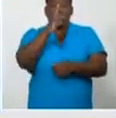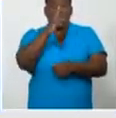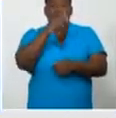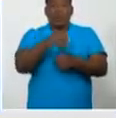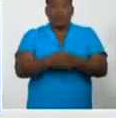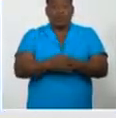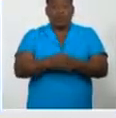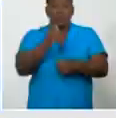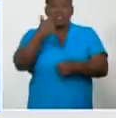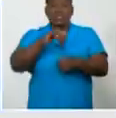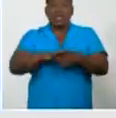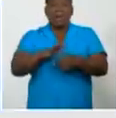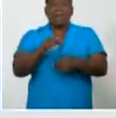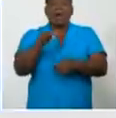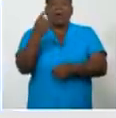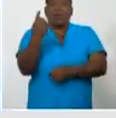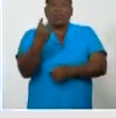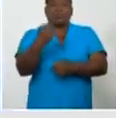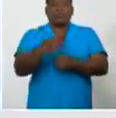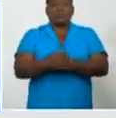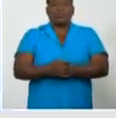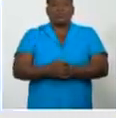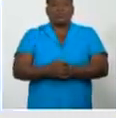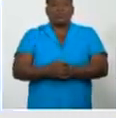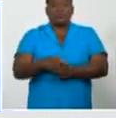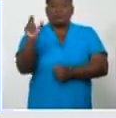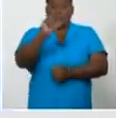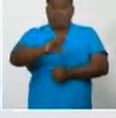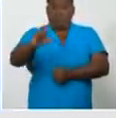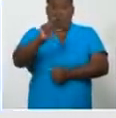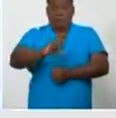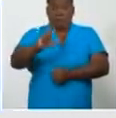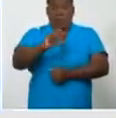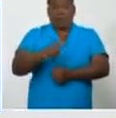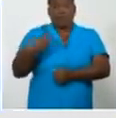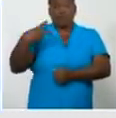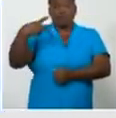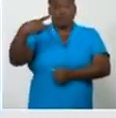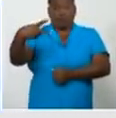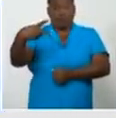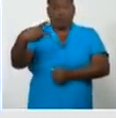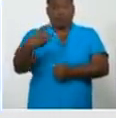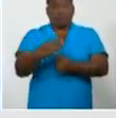uno. Camagüey, con 2 casos en el día de ayer,